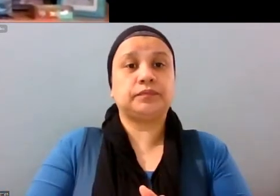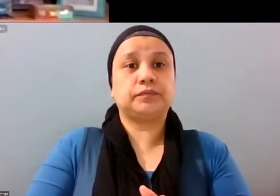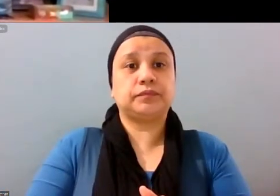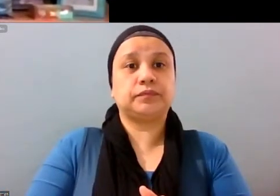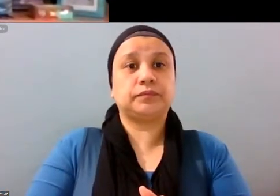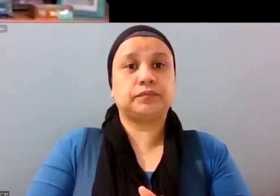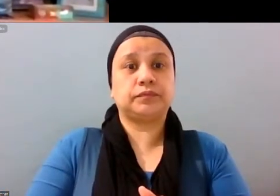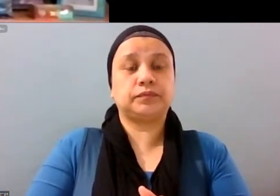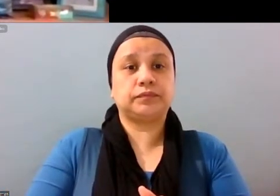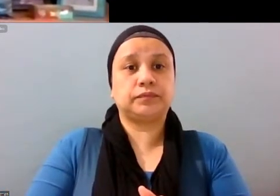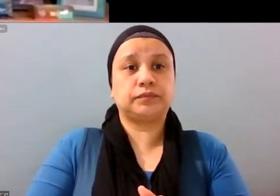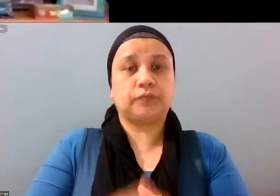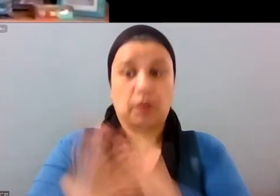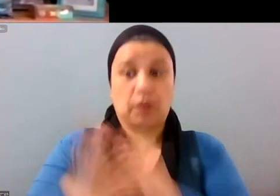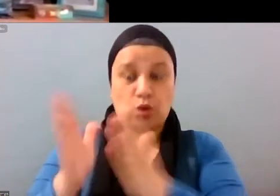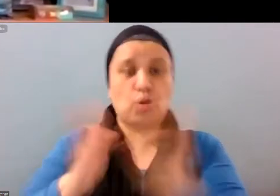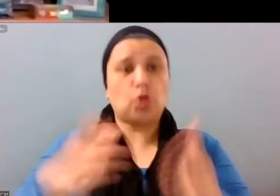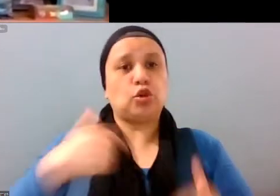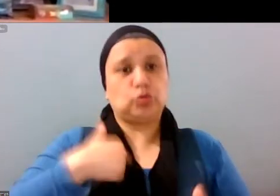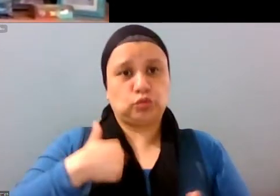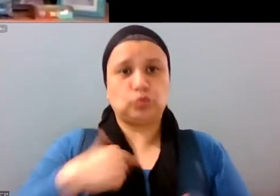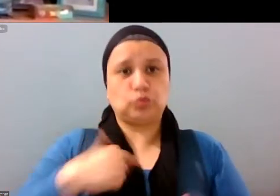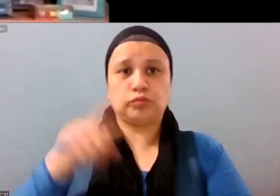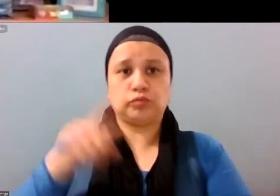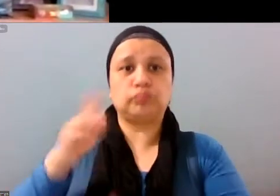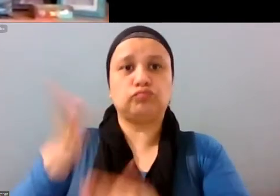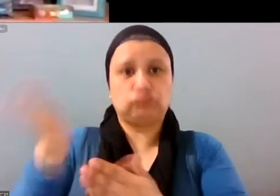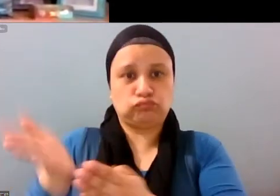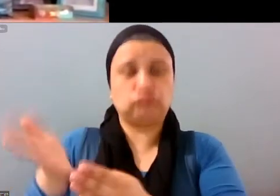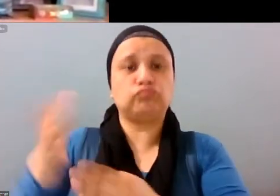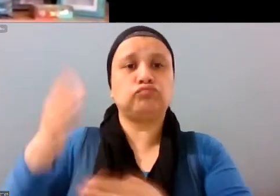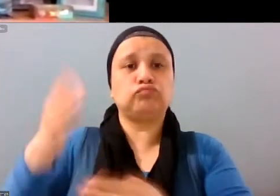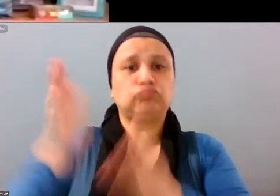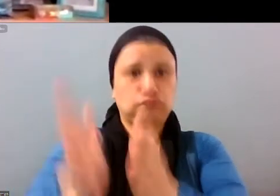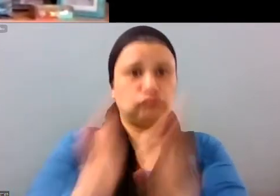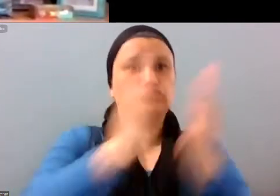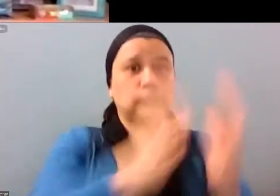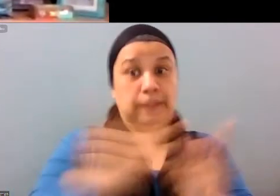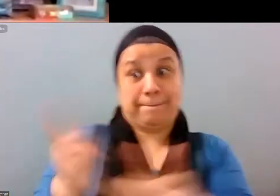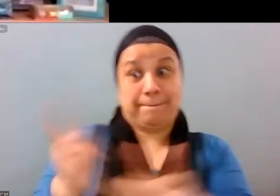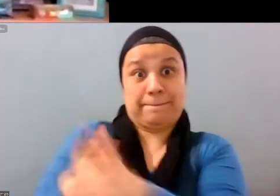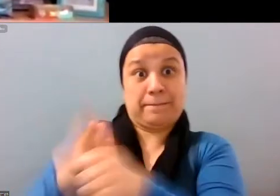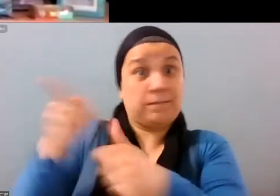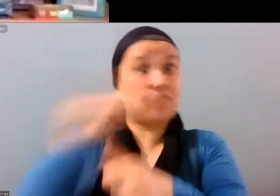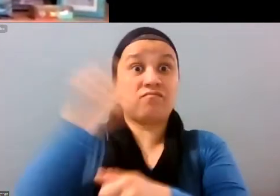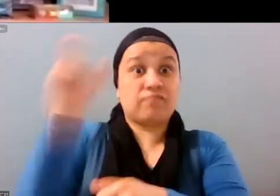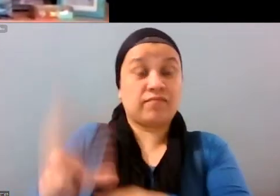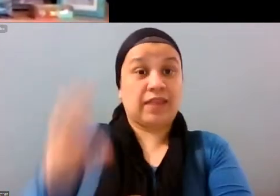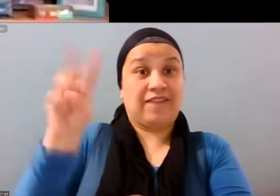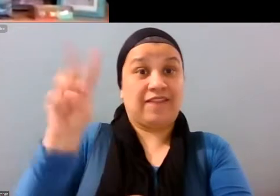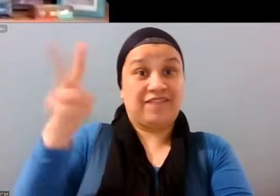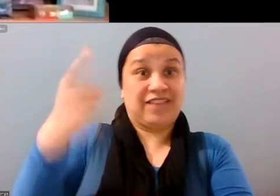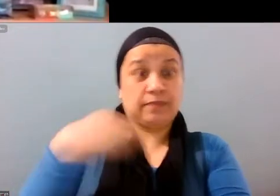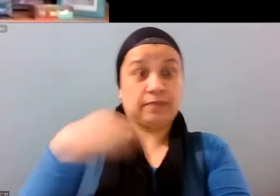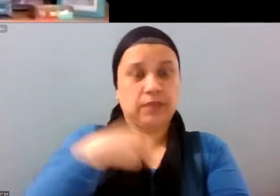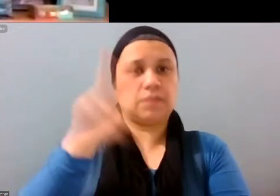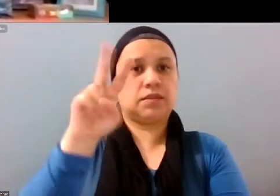rondas las voy a ir dando yo vamos a iniciar con la señora viceministra con el posteriormente el señor rector